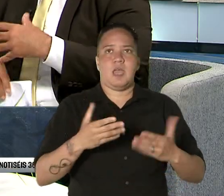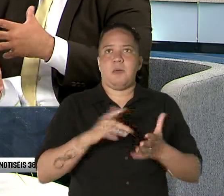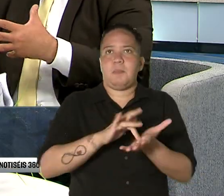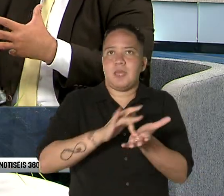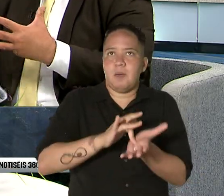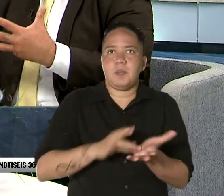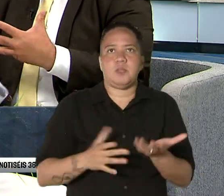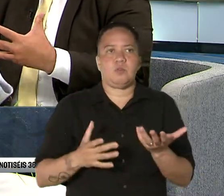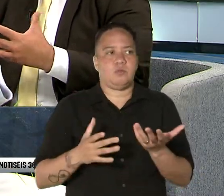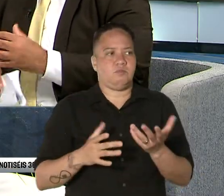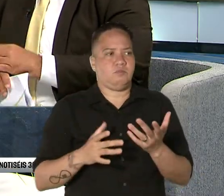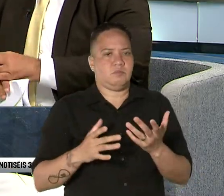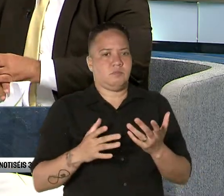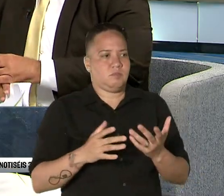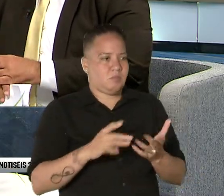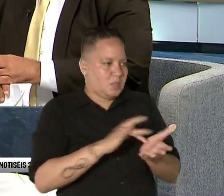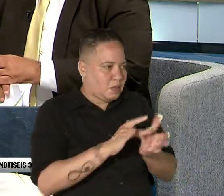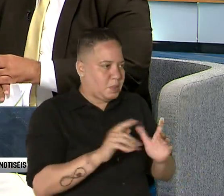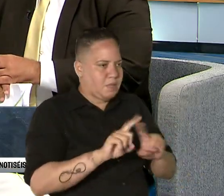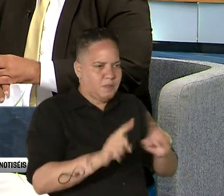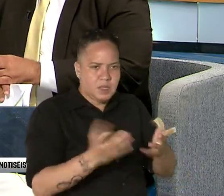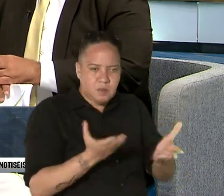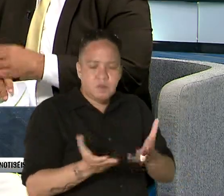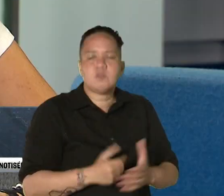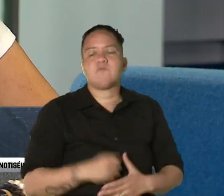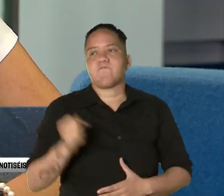medicamento y diferentes servicios